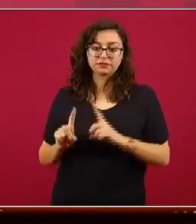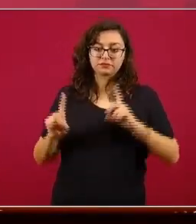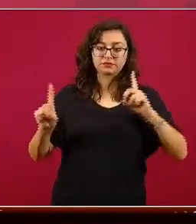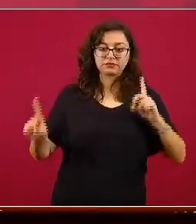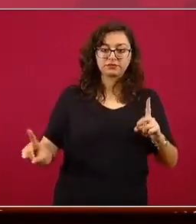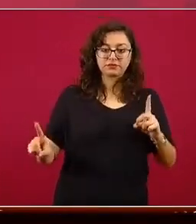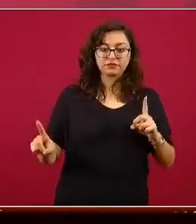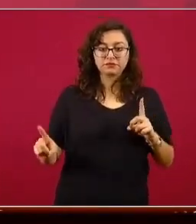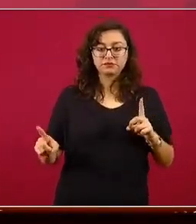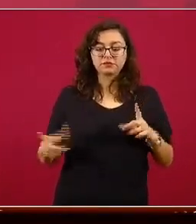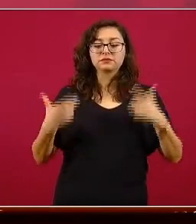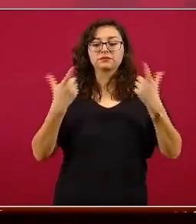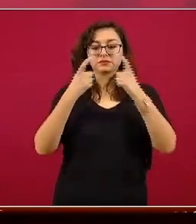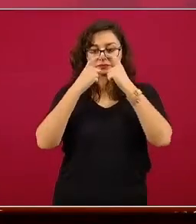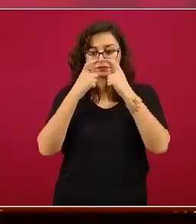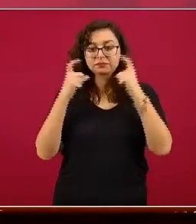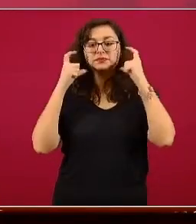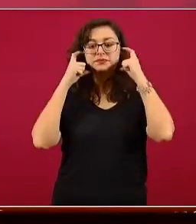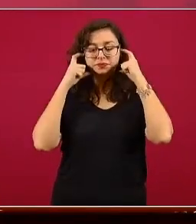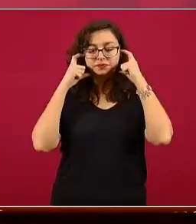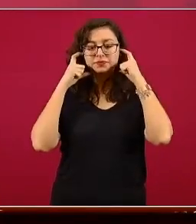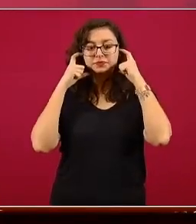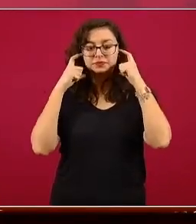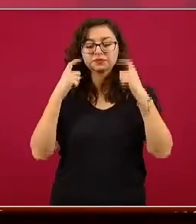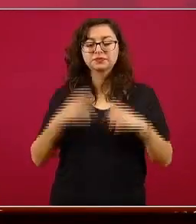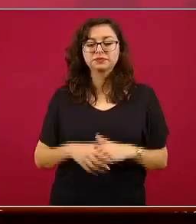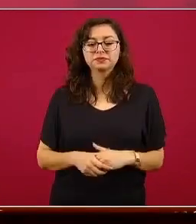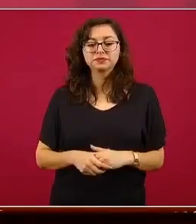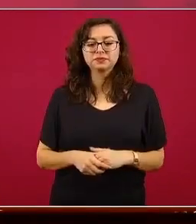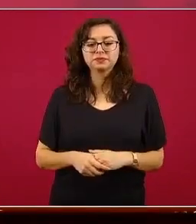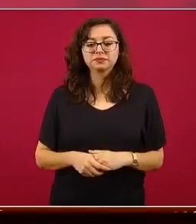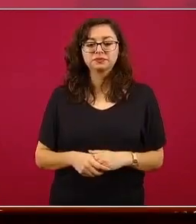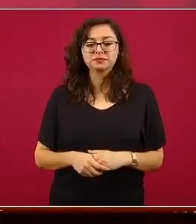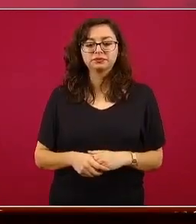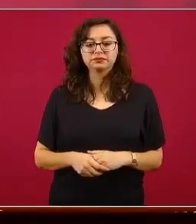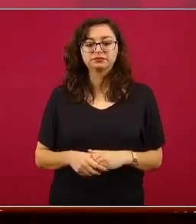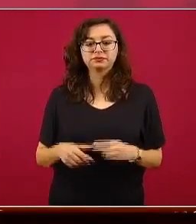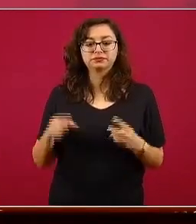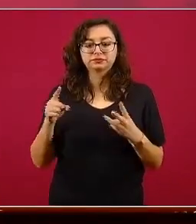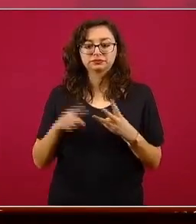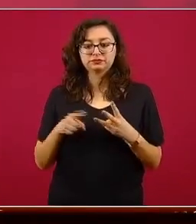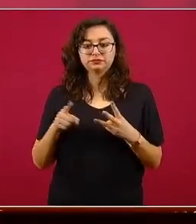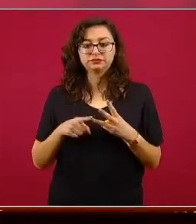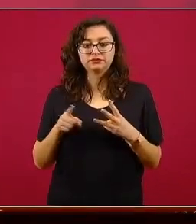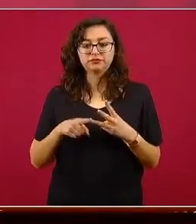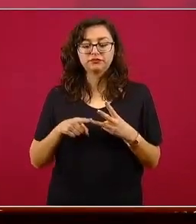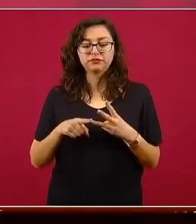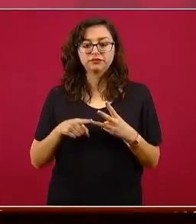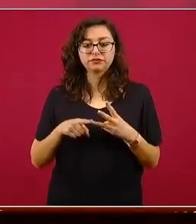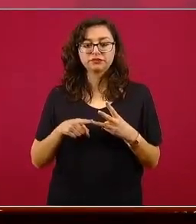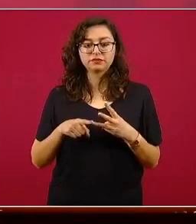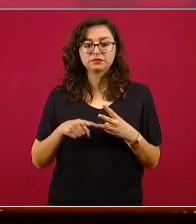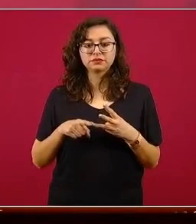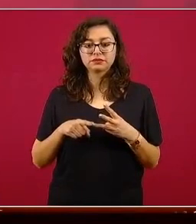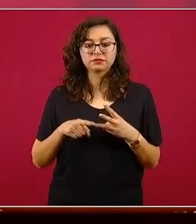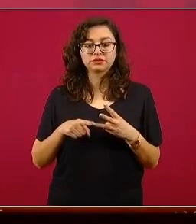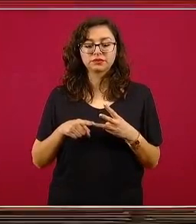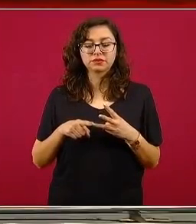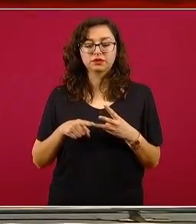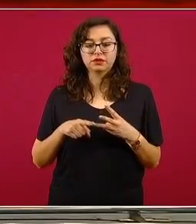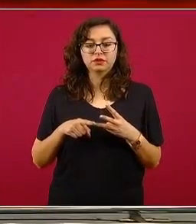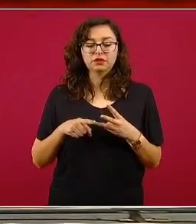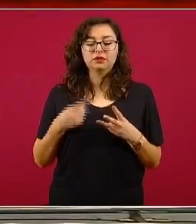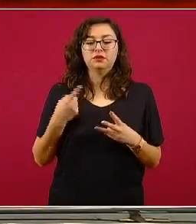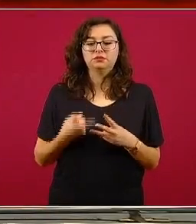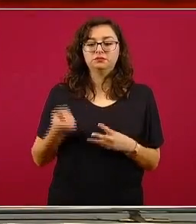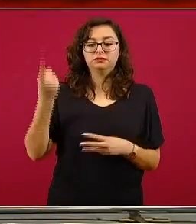sana distancia, desde luego, como siempre, utilizar el cubrebocas. Y la tercera es lo que presentó el doctor Sbarch. Desde hace